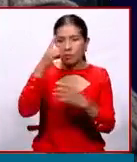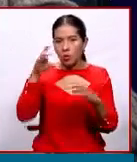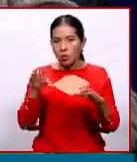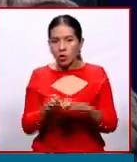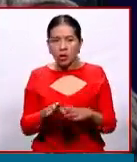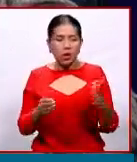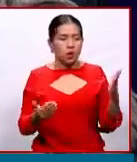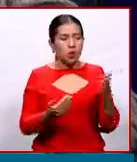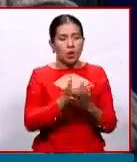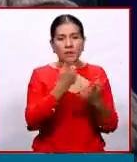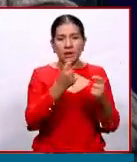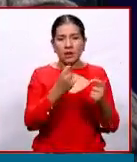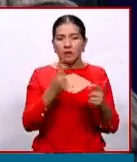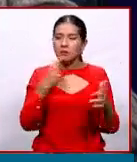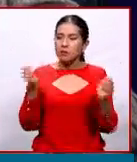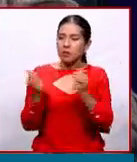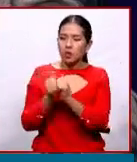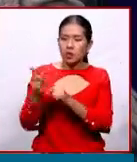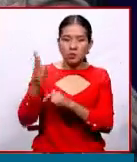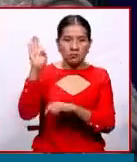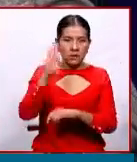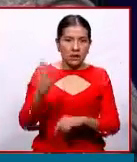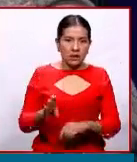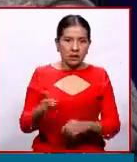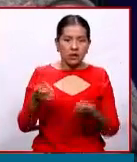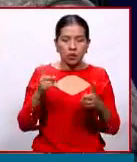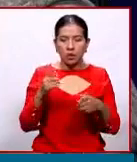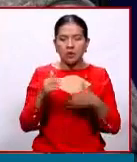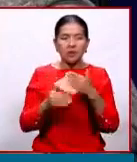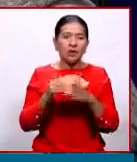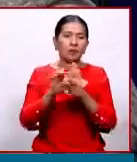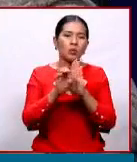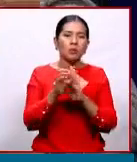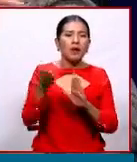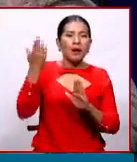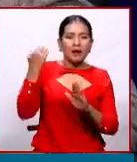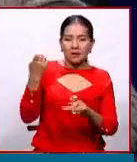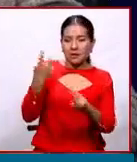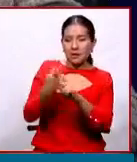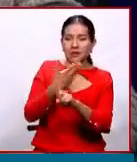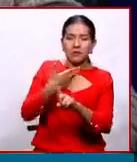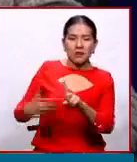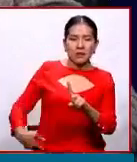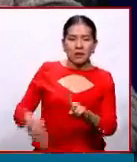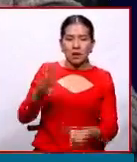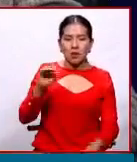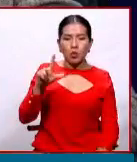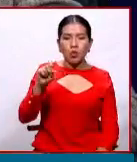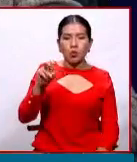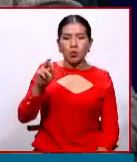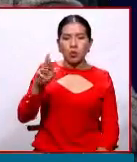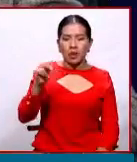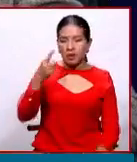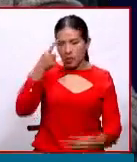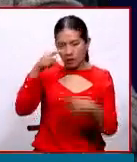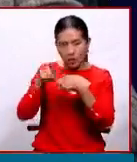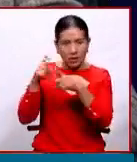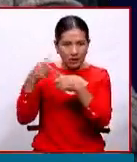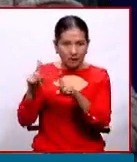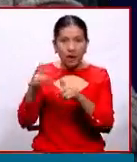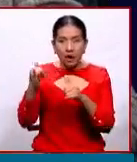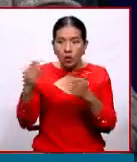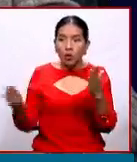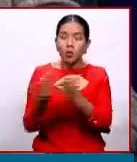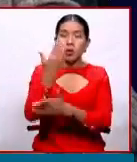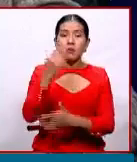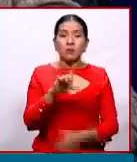podido suscribir con el Brasil en la etapa del expresidente Jair Bolsonaro, con la ascensión